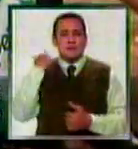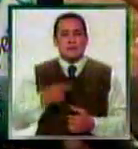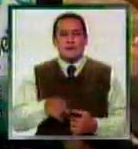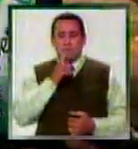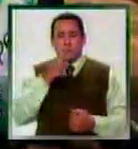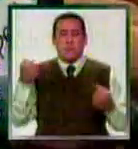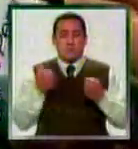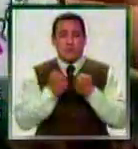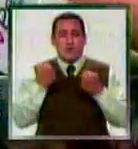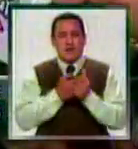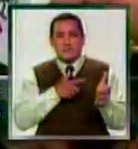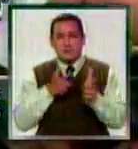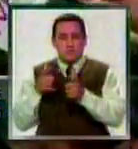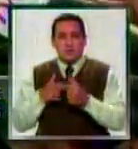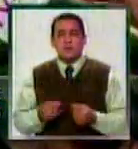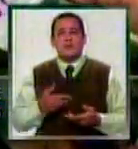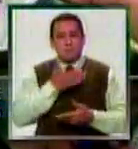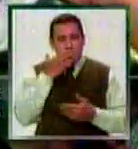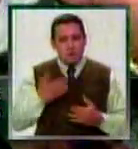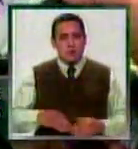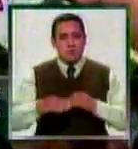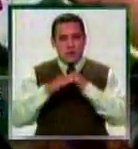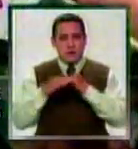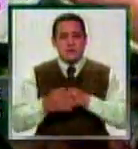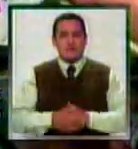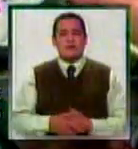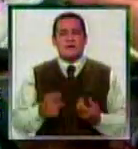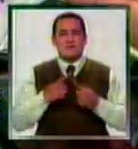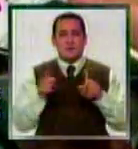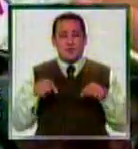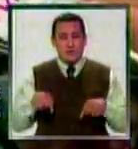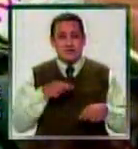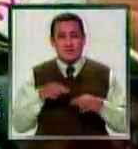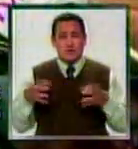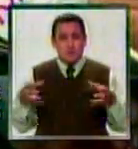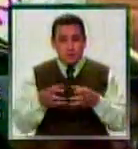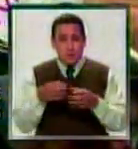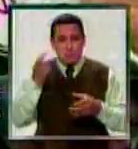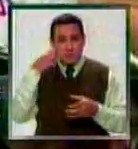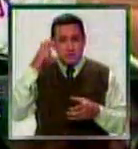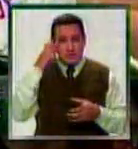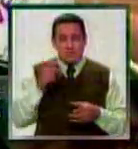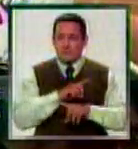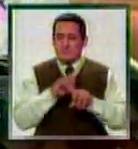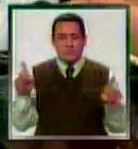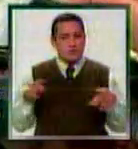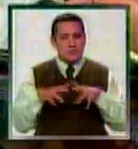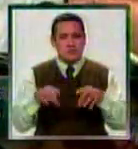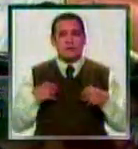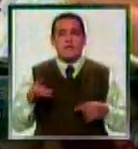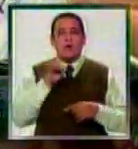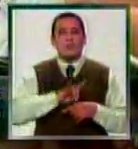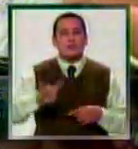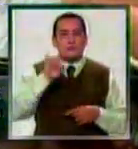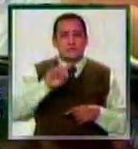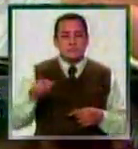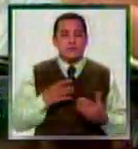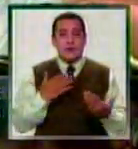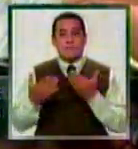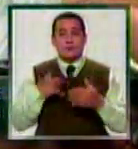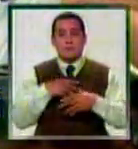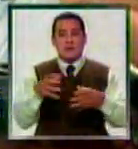la violencia, opten por la democracia. Pero este movimiento no está optando por la democracia, está utilizando la